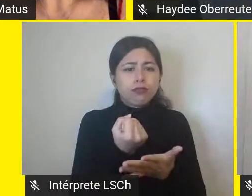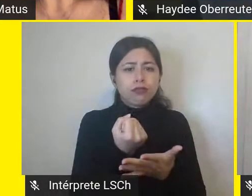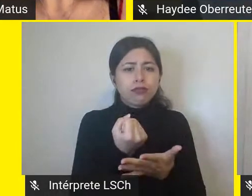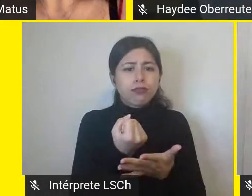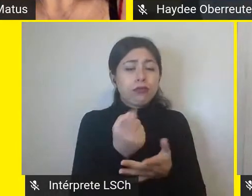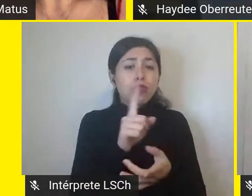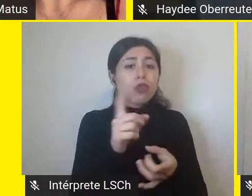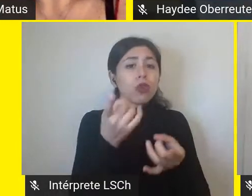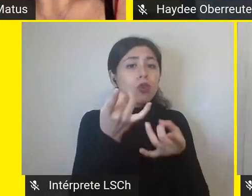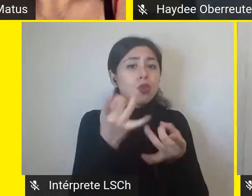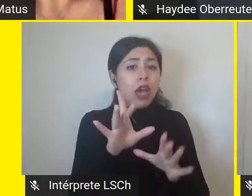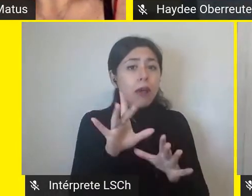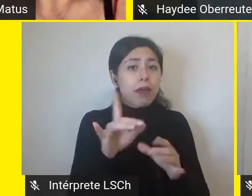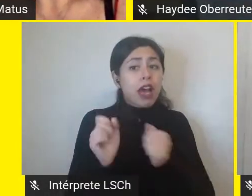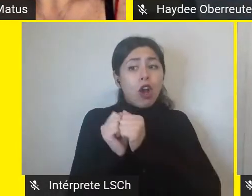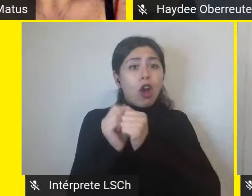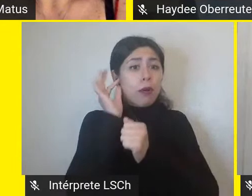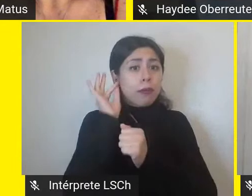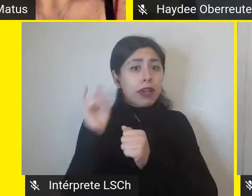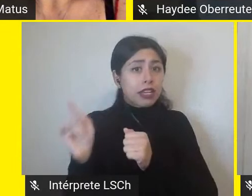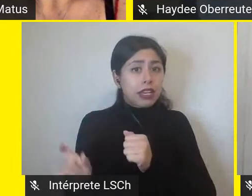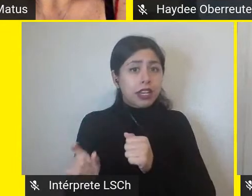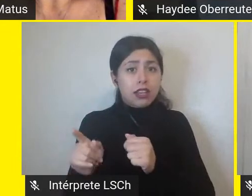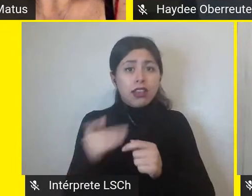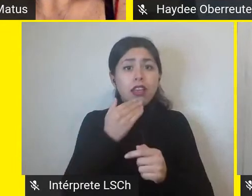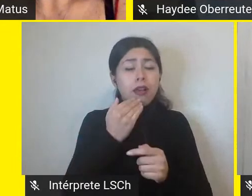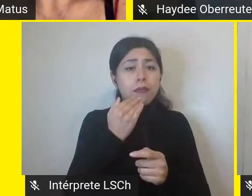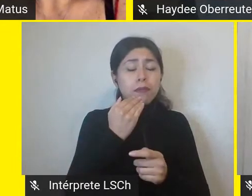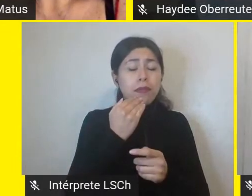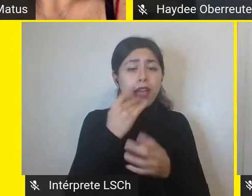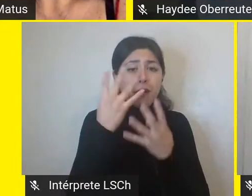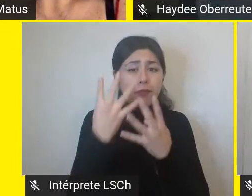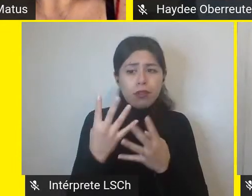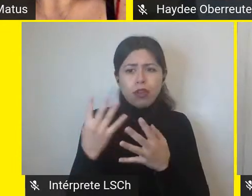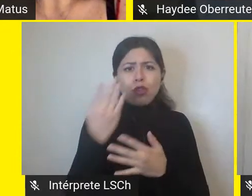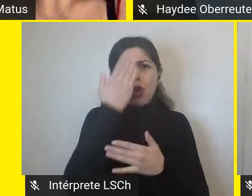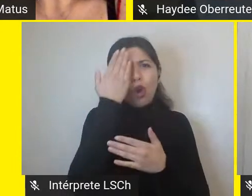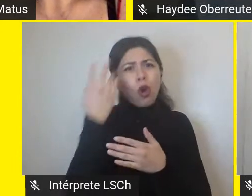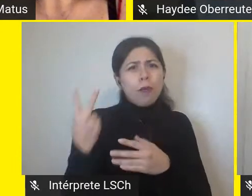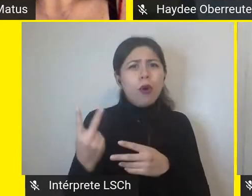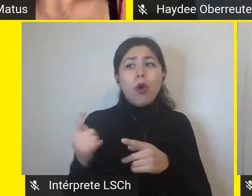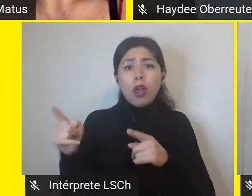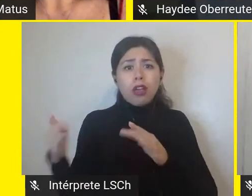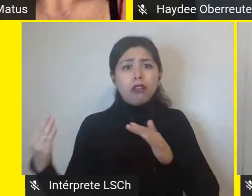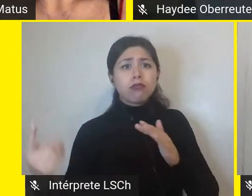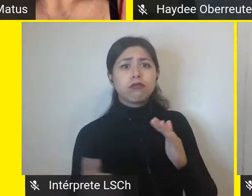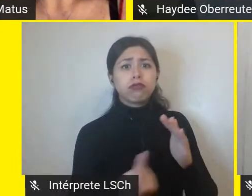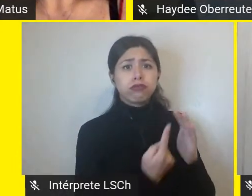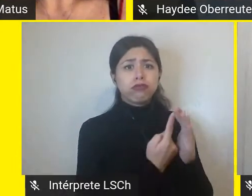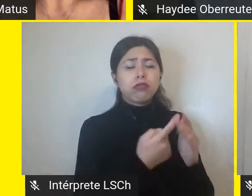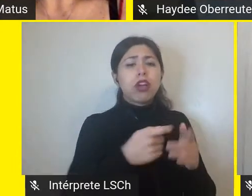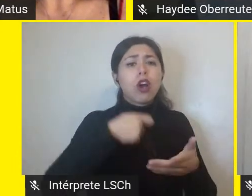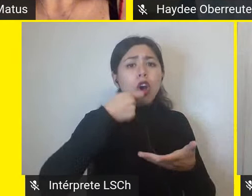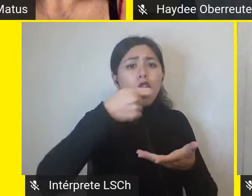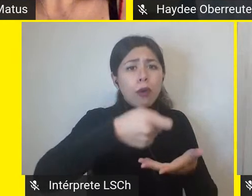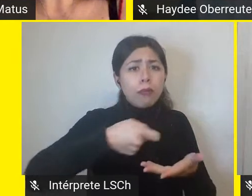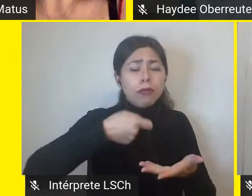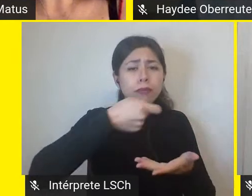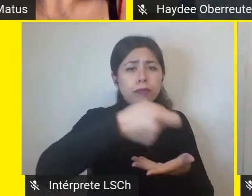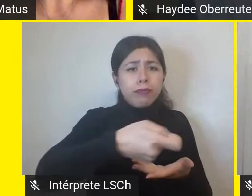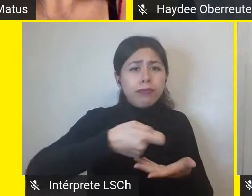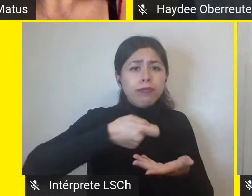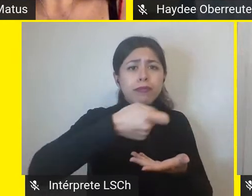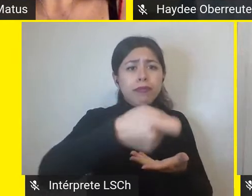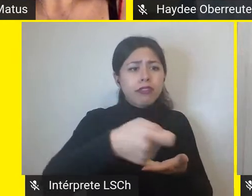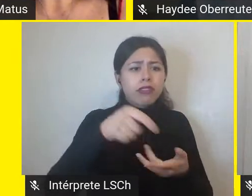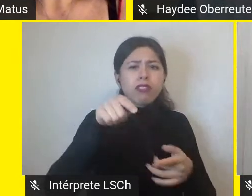común. Esa que iba a la celda que te daba comida cuando tenían como un, no sé, como una basura ahí. Entonces,